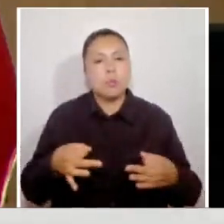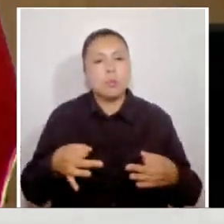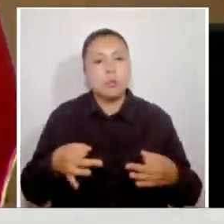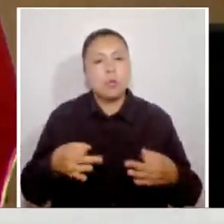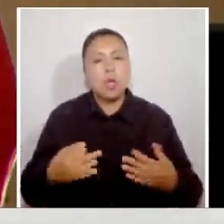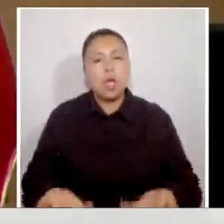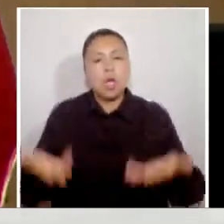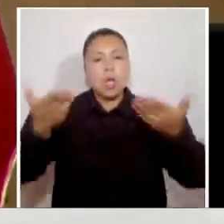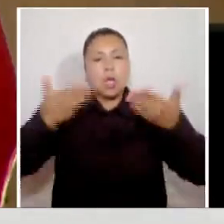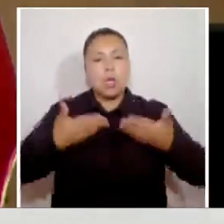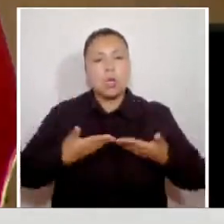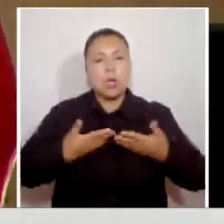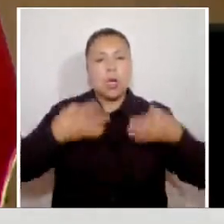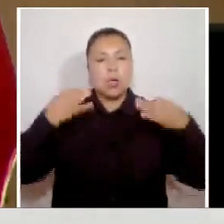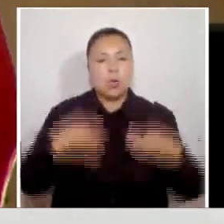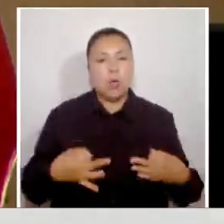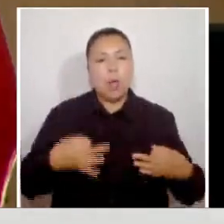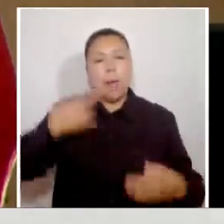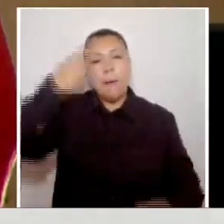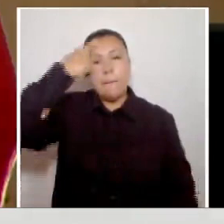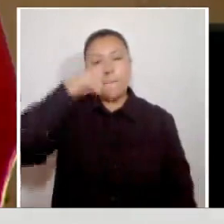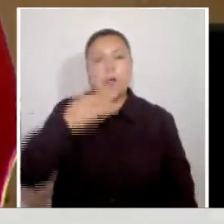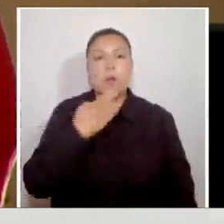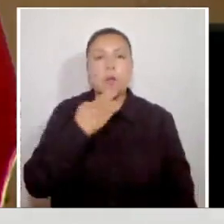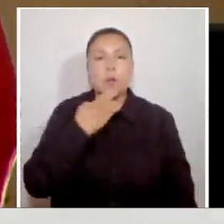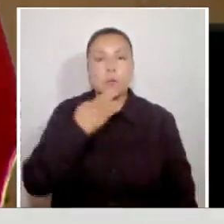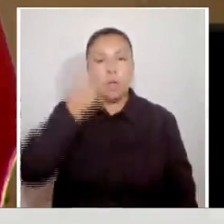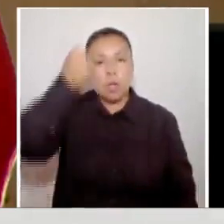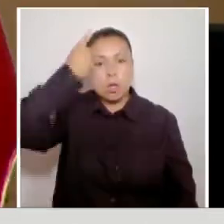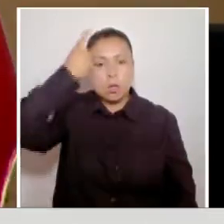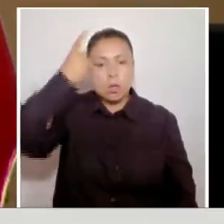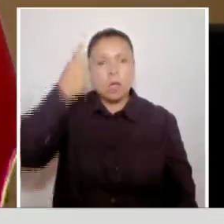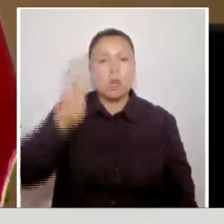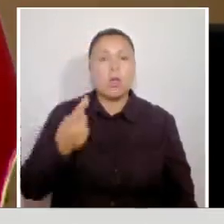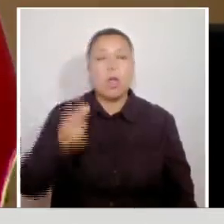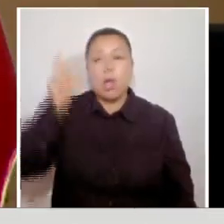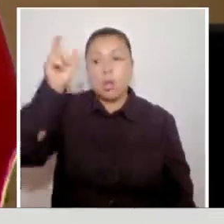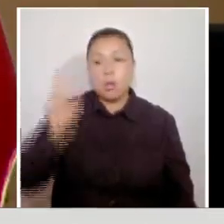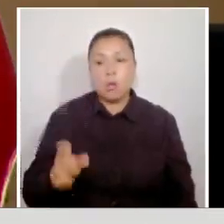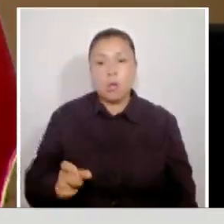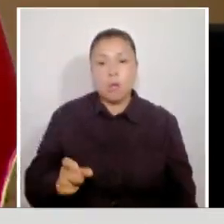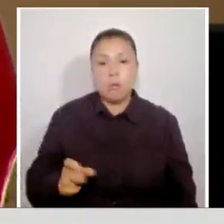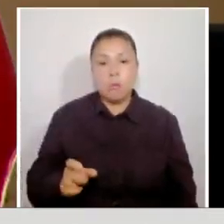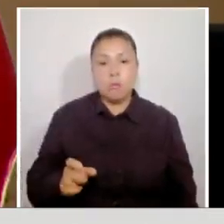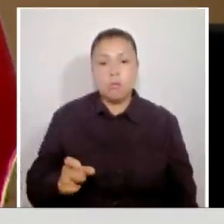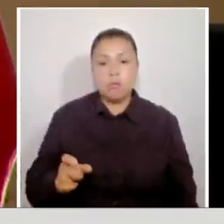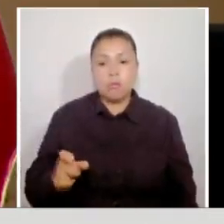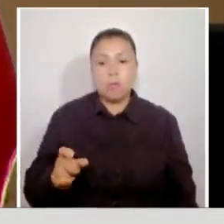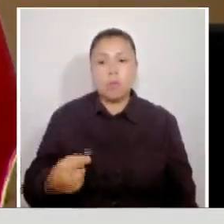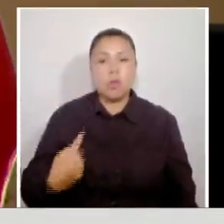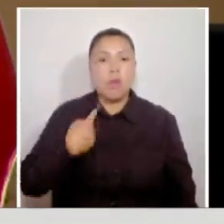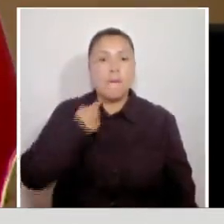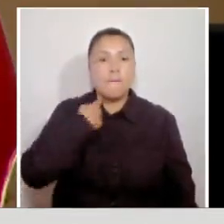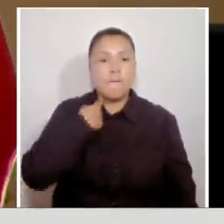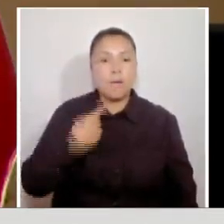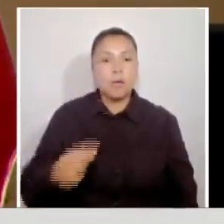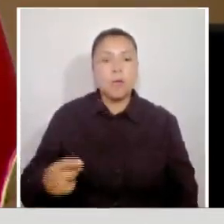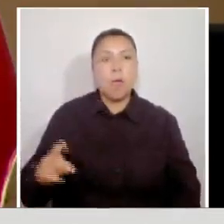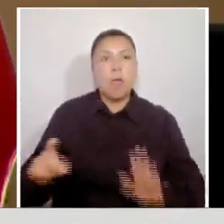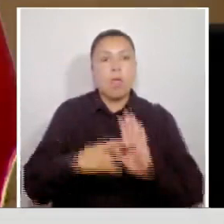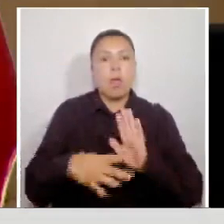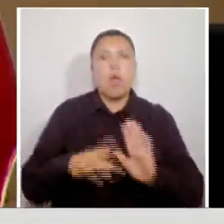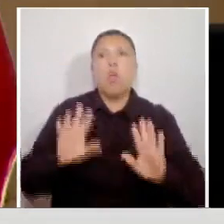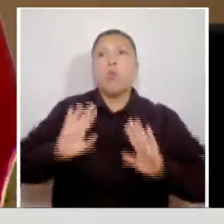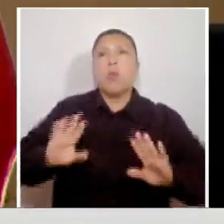seguridad pero también entiendo que una persona que está siendo víctima de un delito no puede esperar a que llegue la